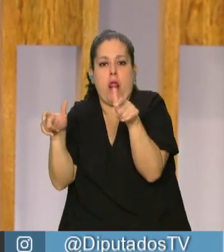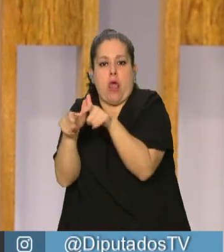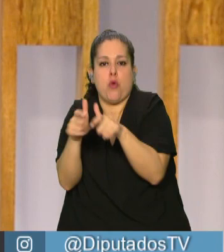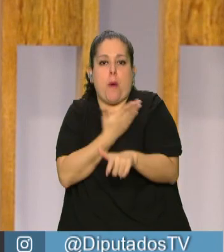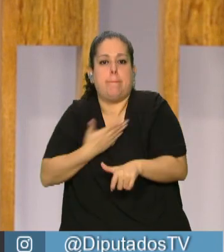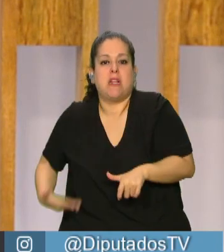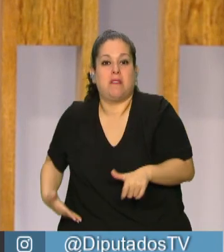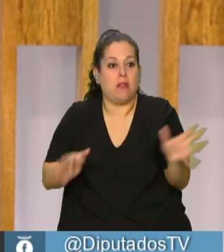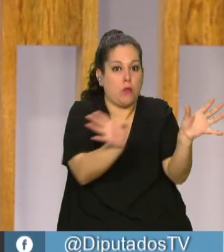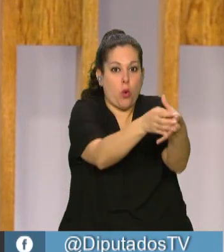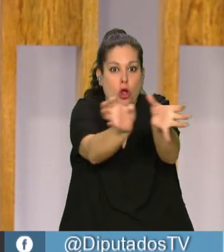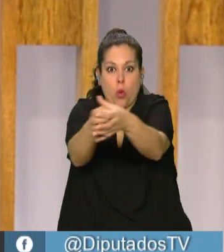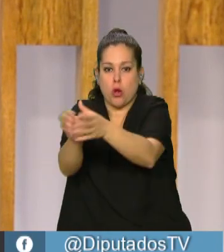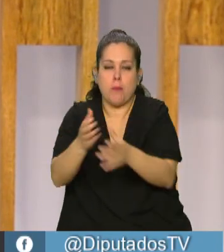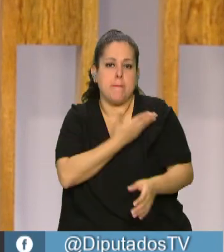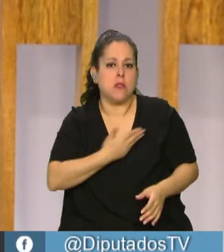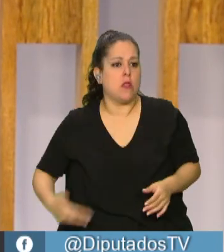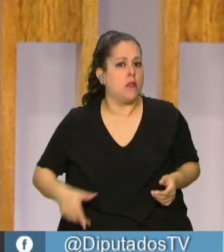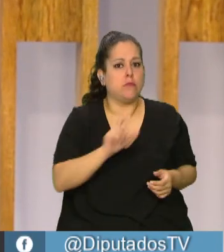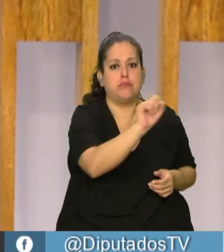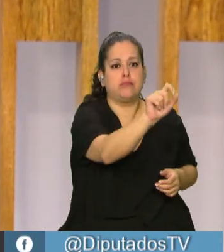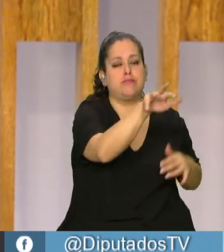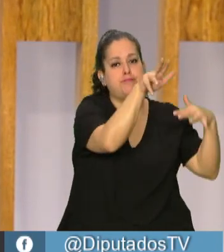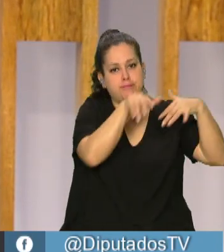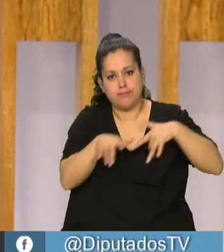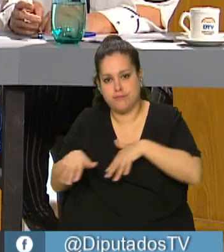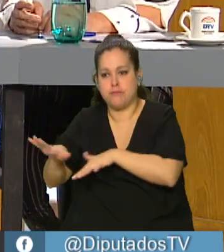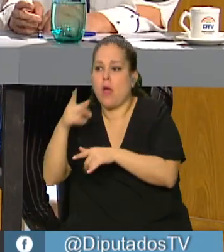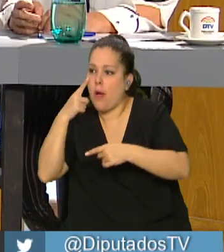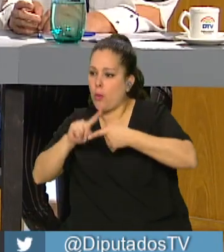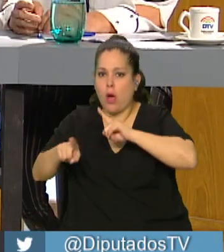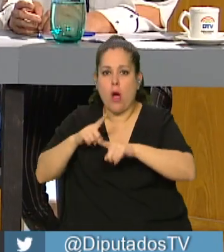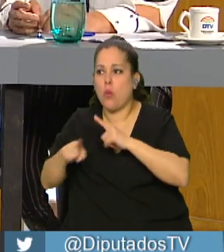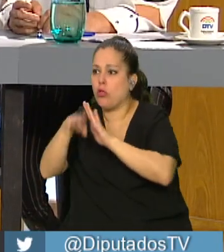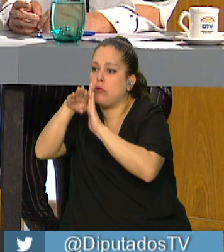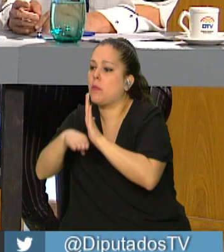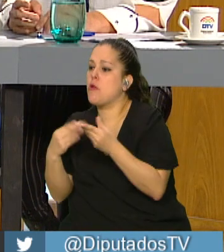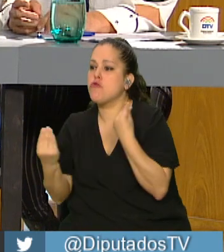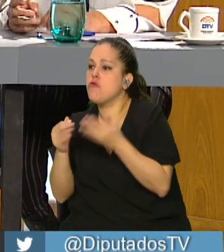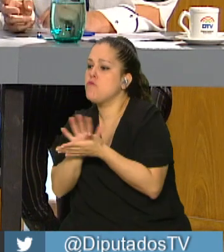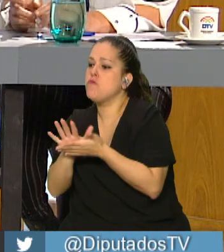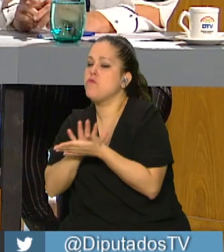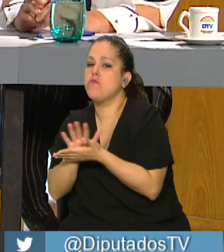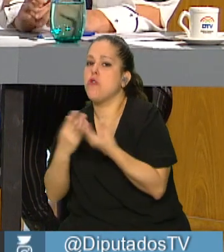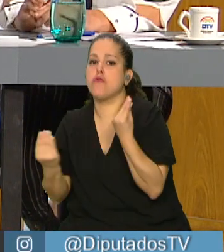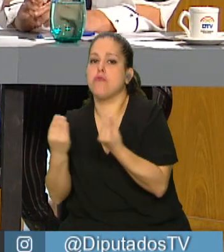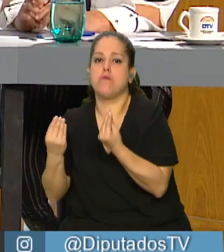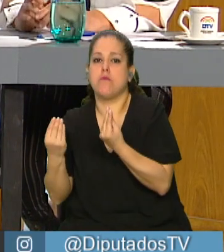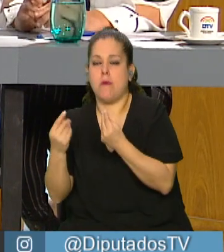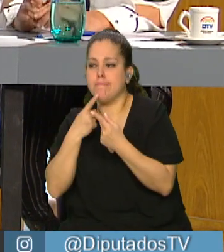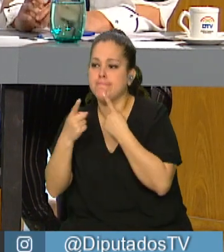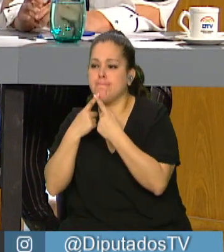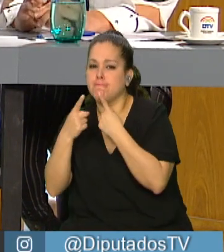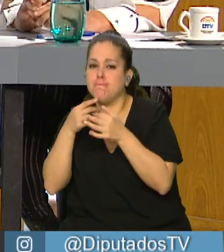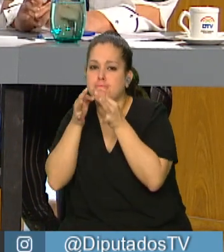de bloques para coordinar con ellos cómo seguir el temario y tratar de conciliar posiciones. Eso lo